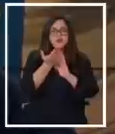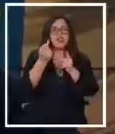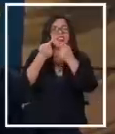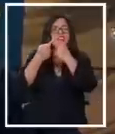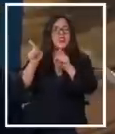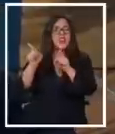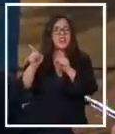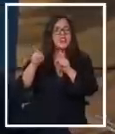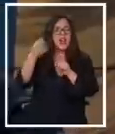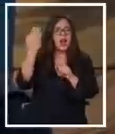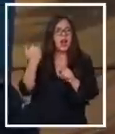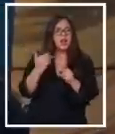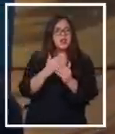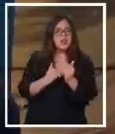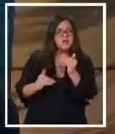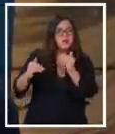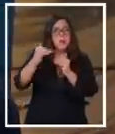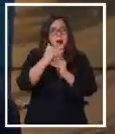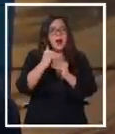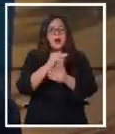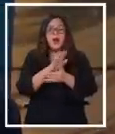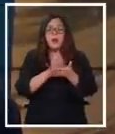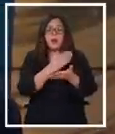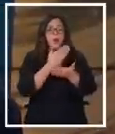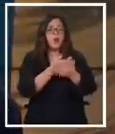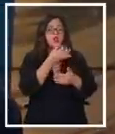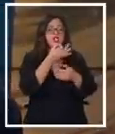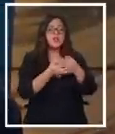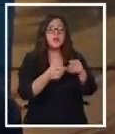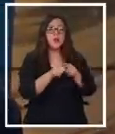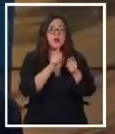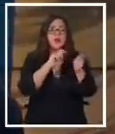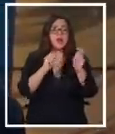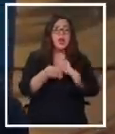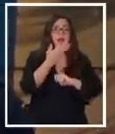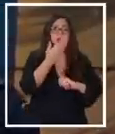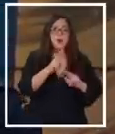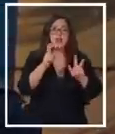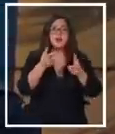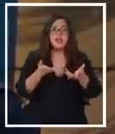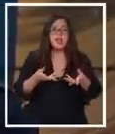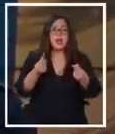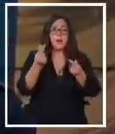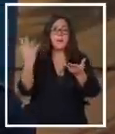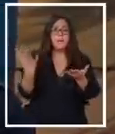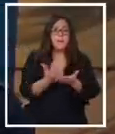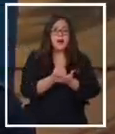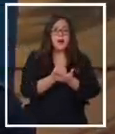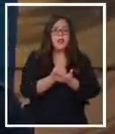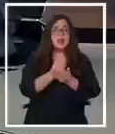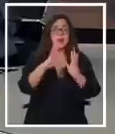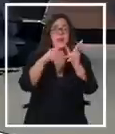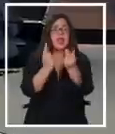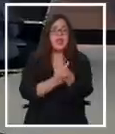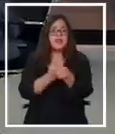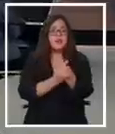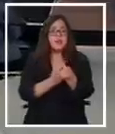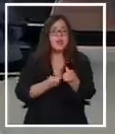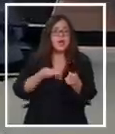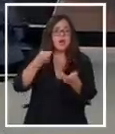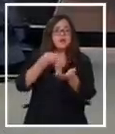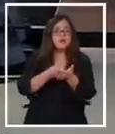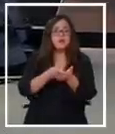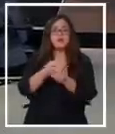inflación que ya es alta por lo tanto cuando nosotros decimos vamos a mejorar la asignación familiar que muchos se ha